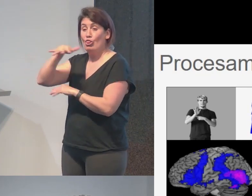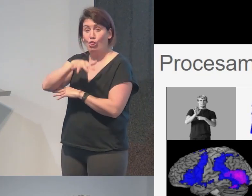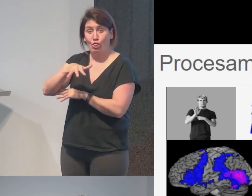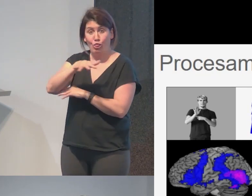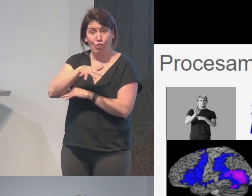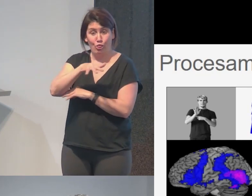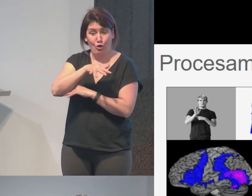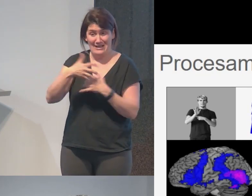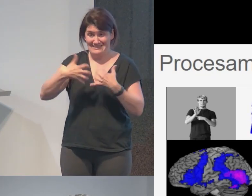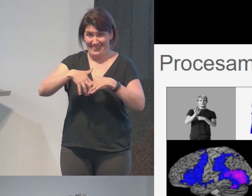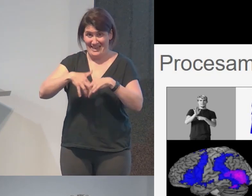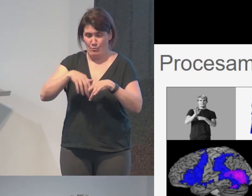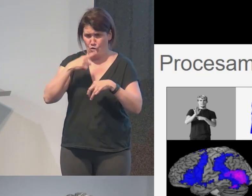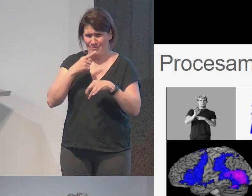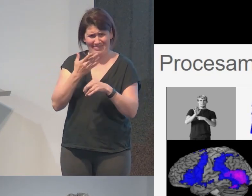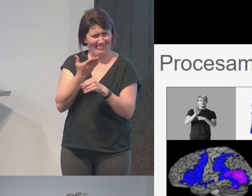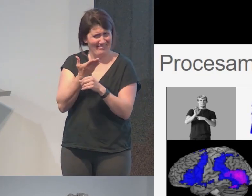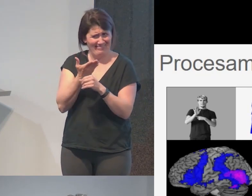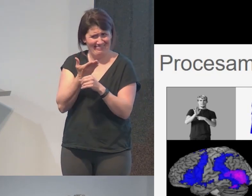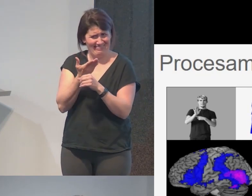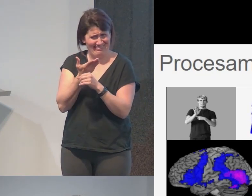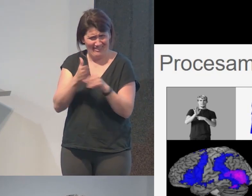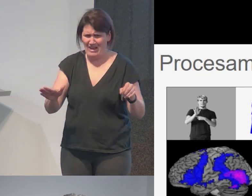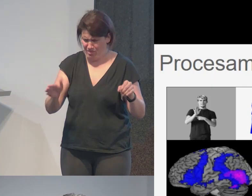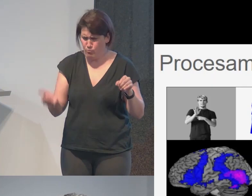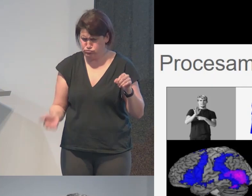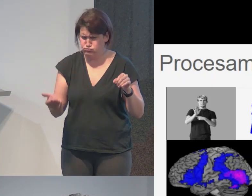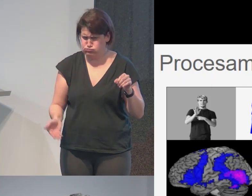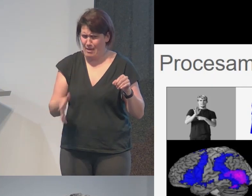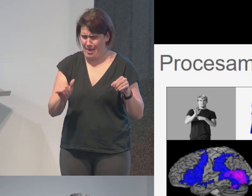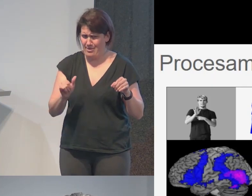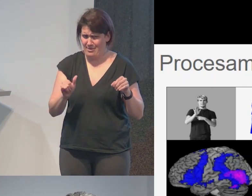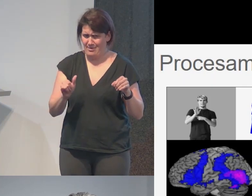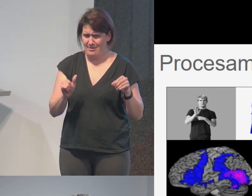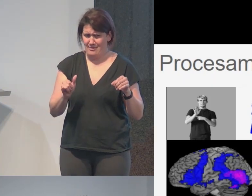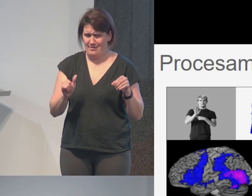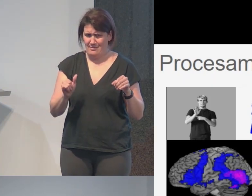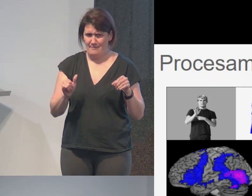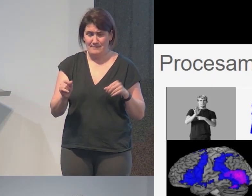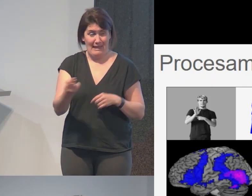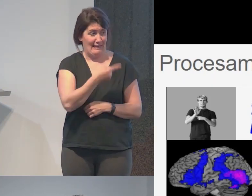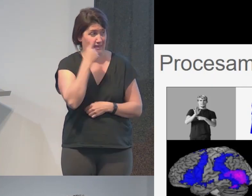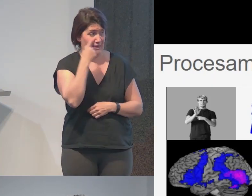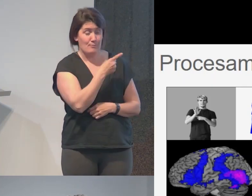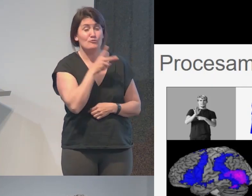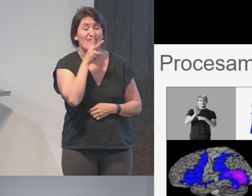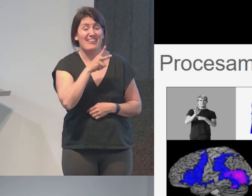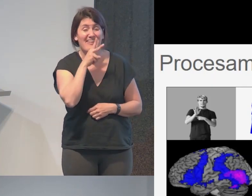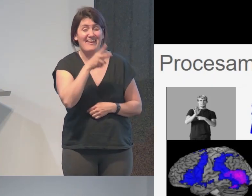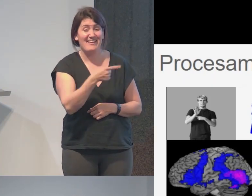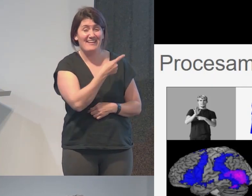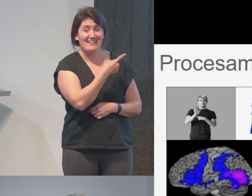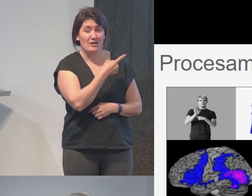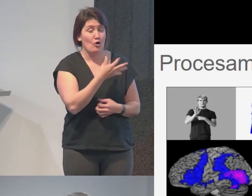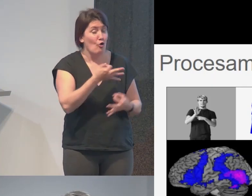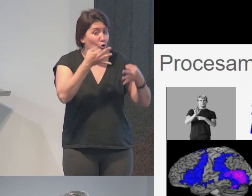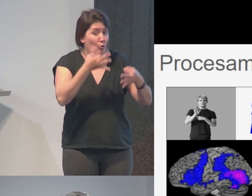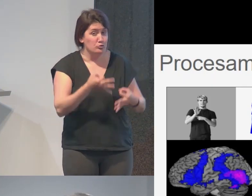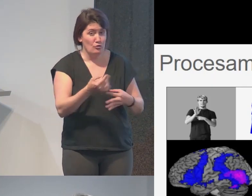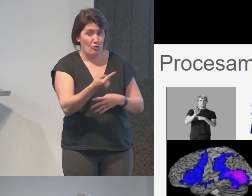zonas donde hay una diferencia significativa, aquí lo vemos en verde, son